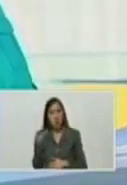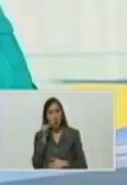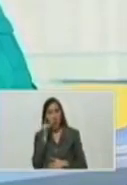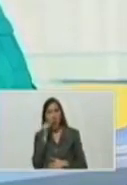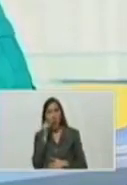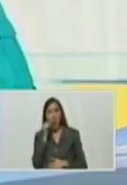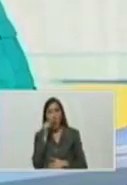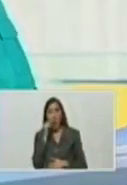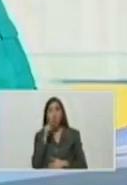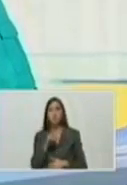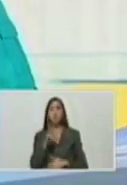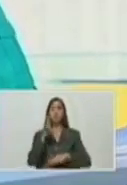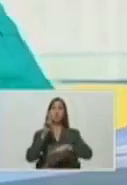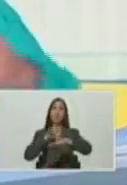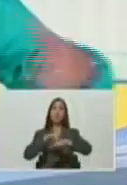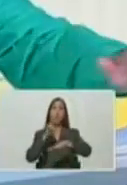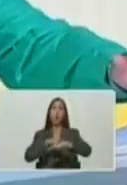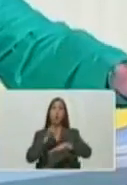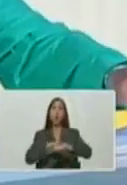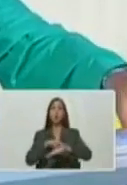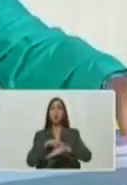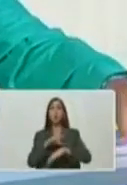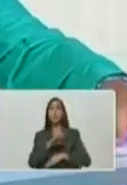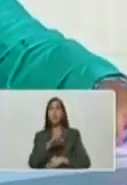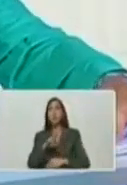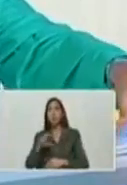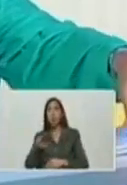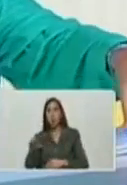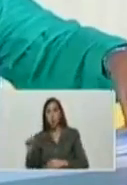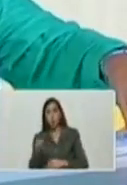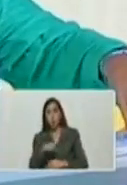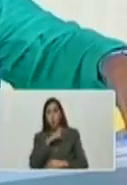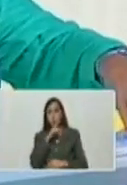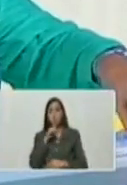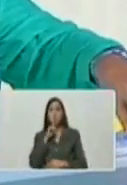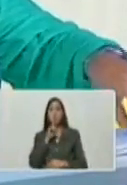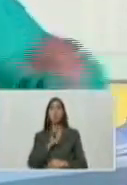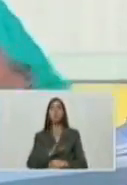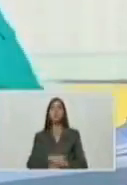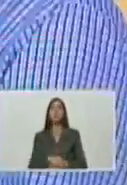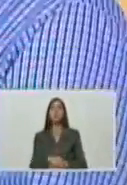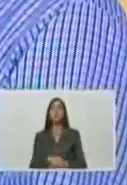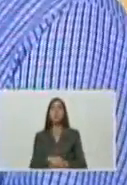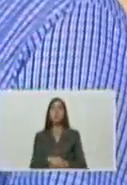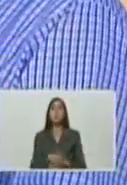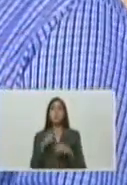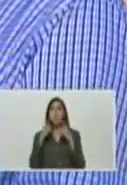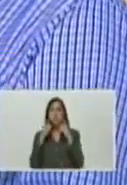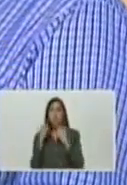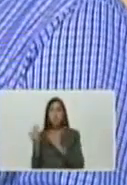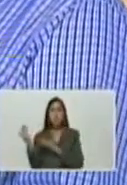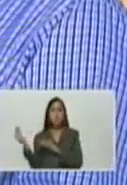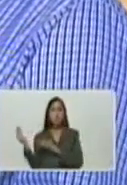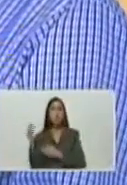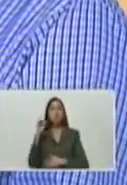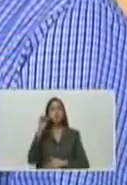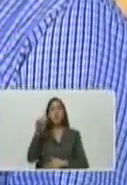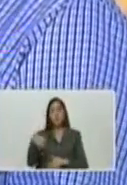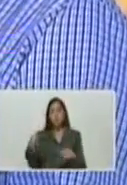querido doctor Carlos Alvarado. Y también se encuentra